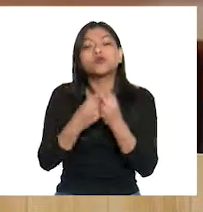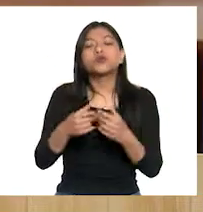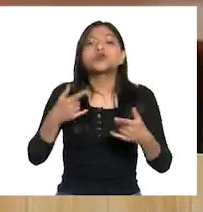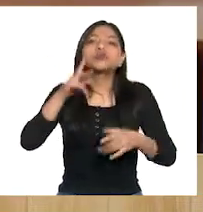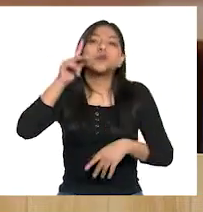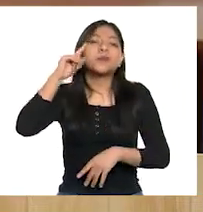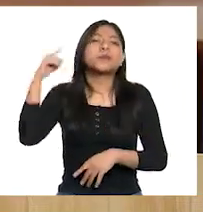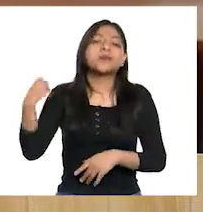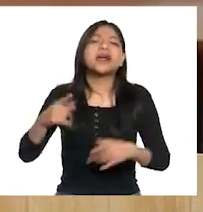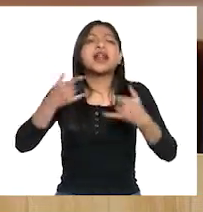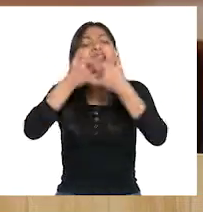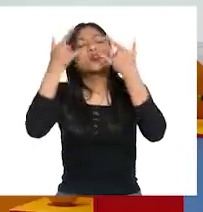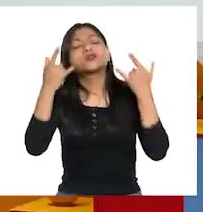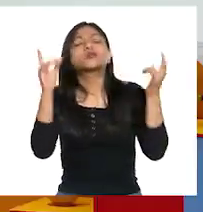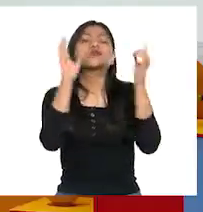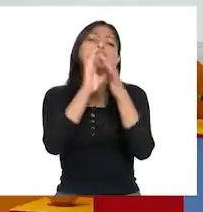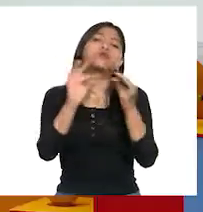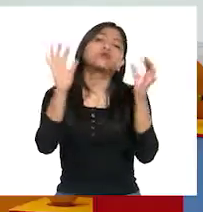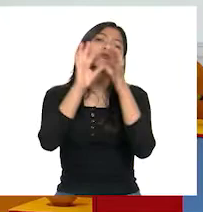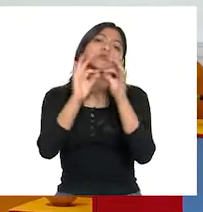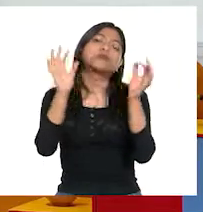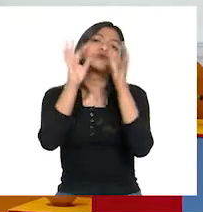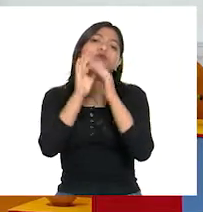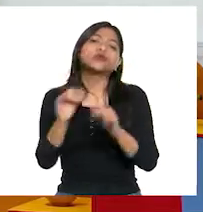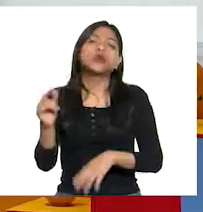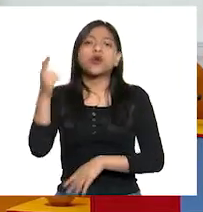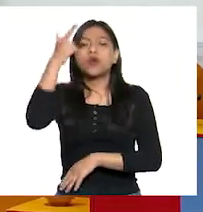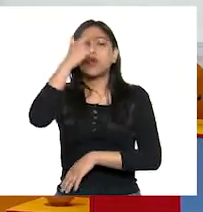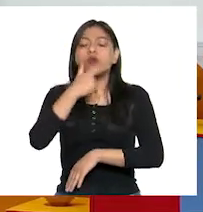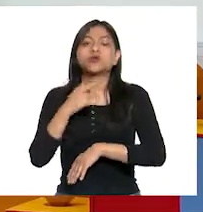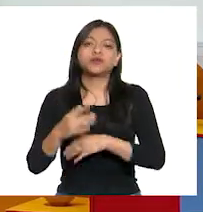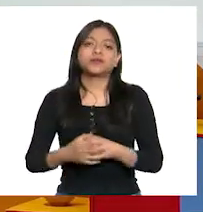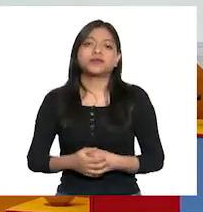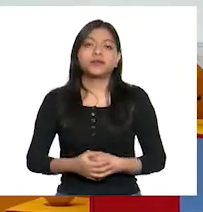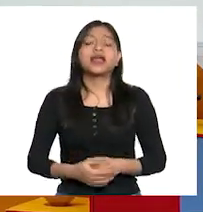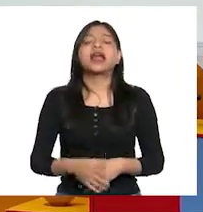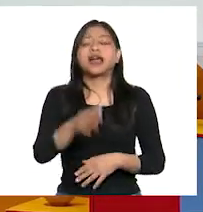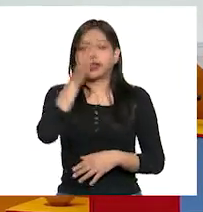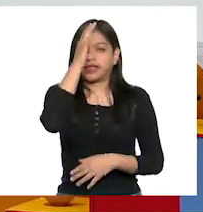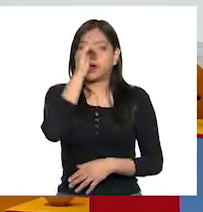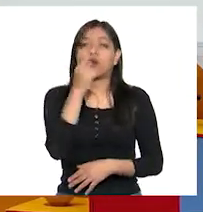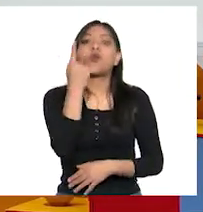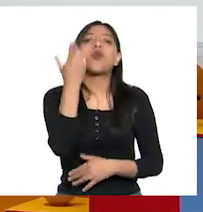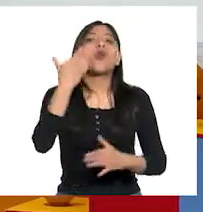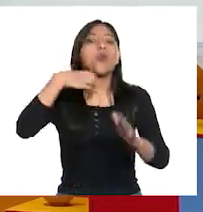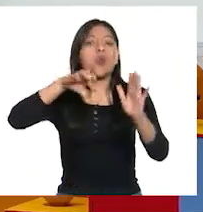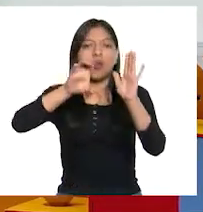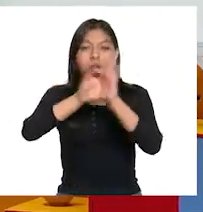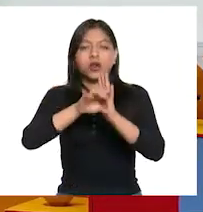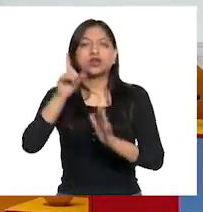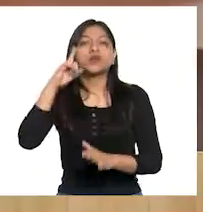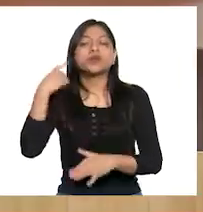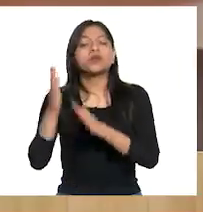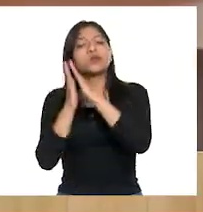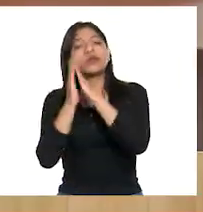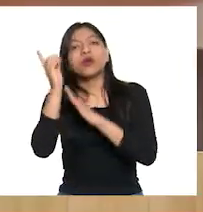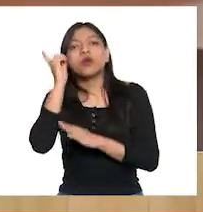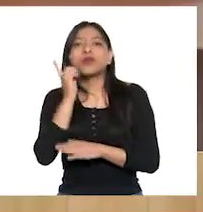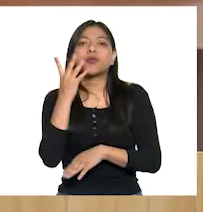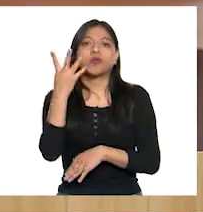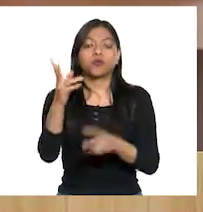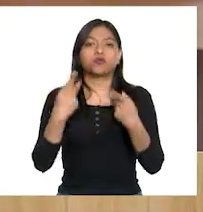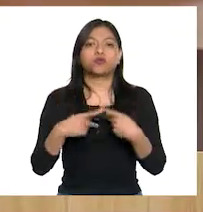la noche. ¡Ay, qué divertido! Entonces, una noche en una habitación para cuatro personas, ¿sí? No hay que hacer